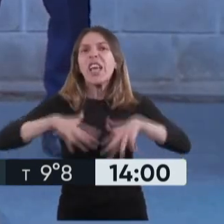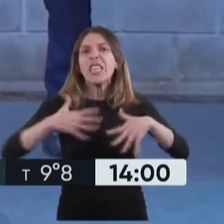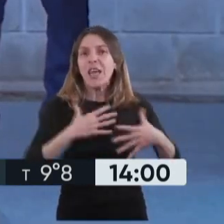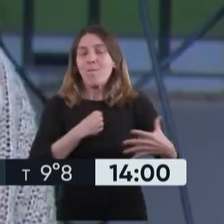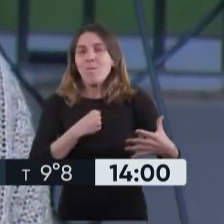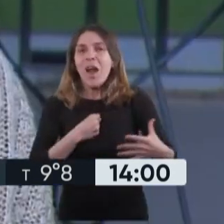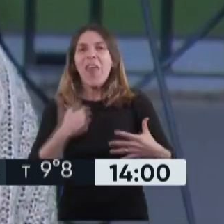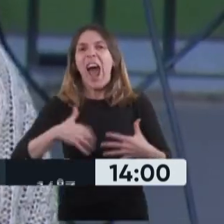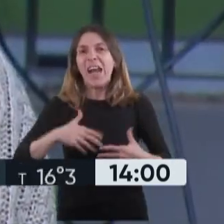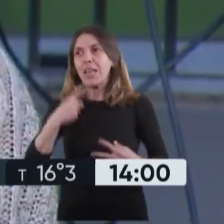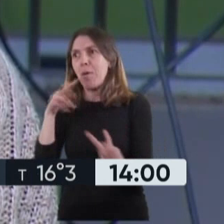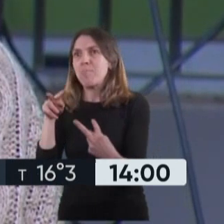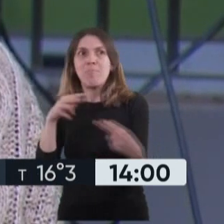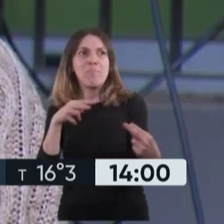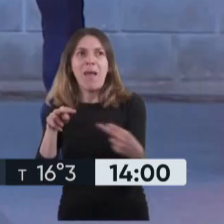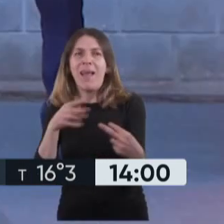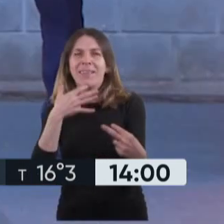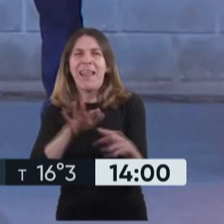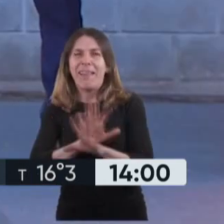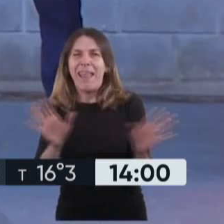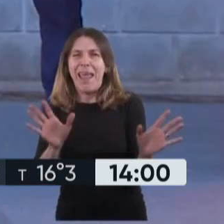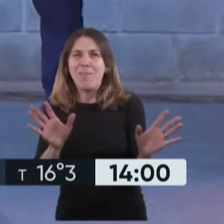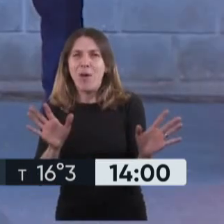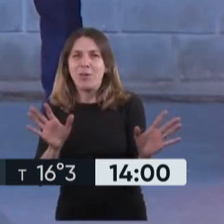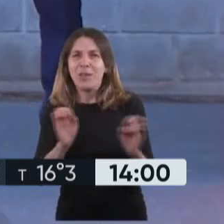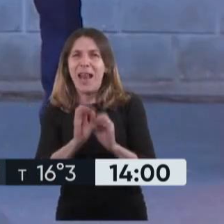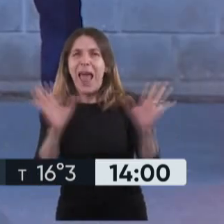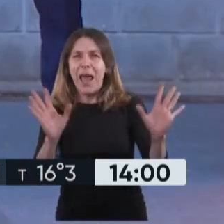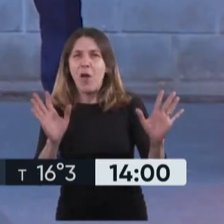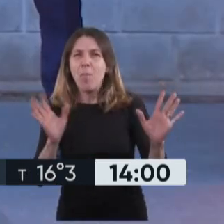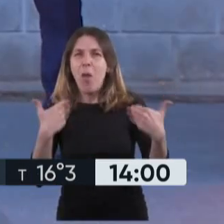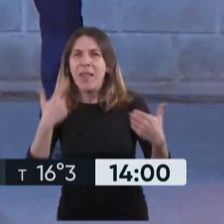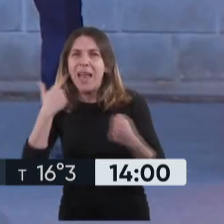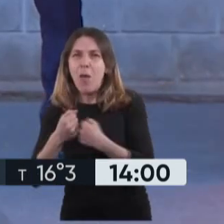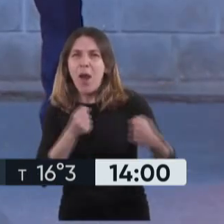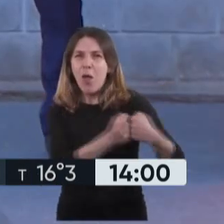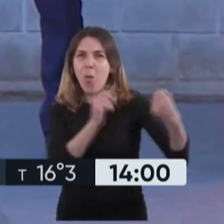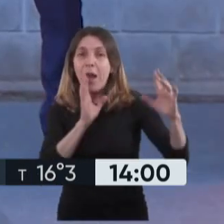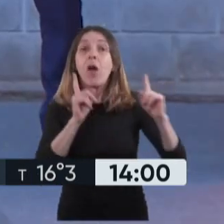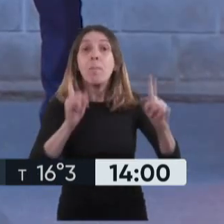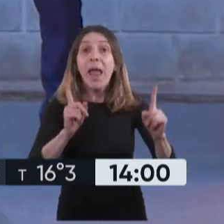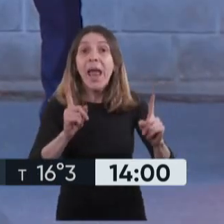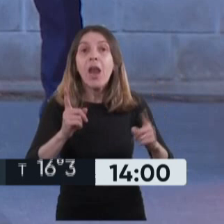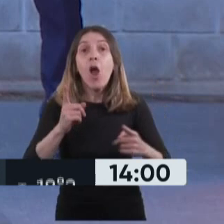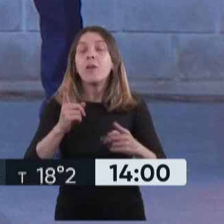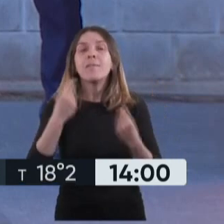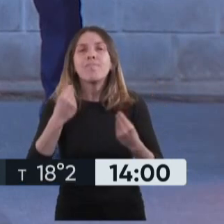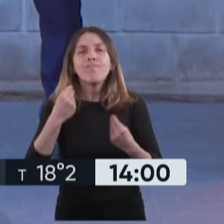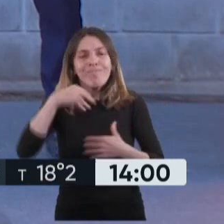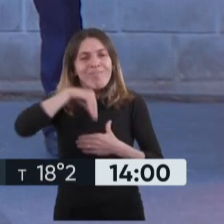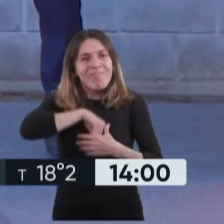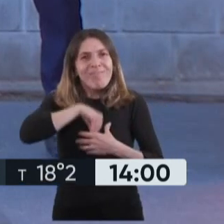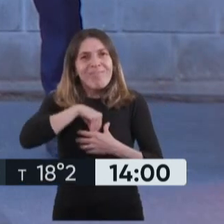nos miramos y nos entendemos debe ser por eso debe ser por eso pero la verdad es que lo que en el fondo